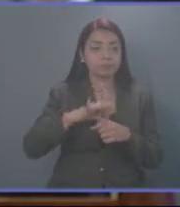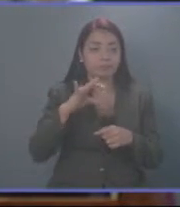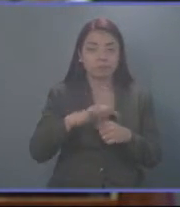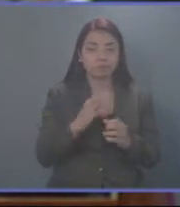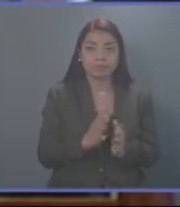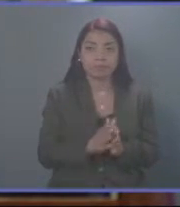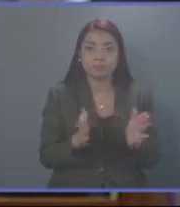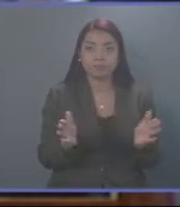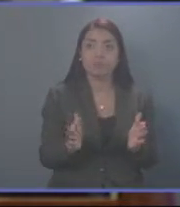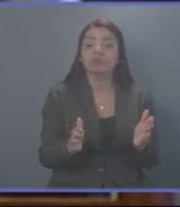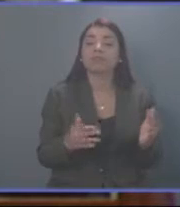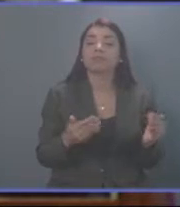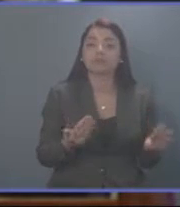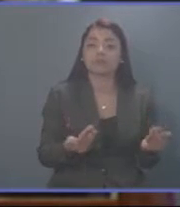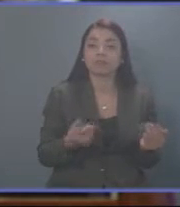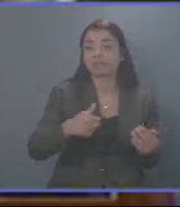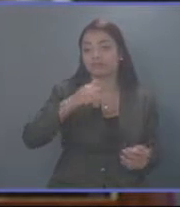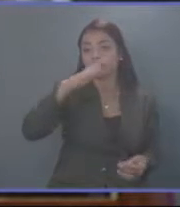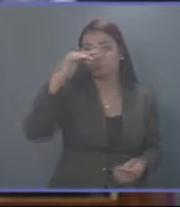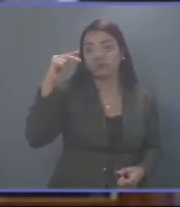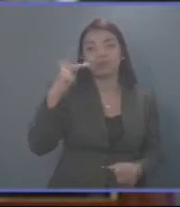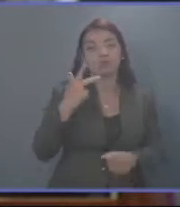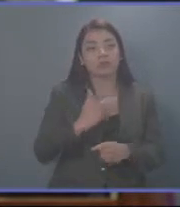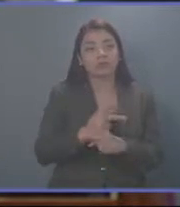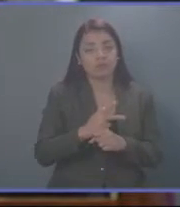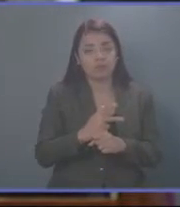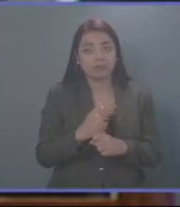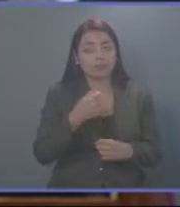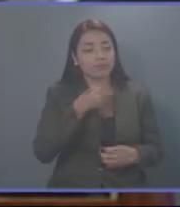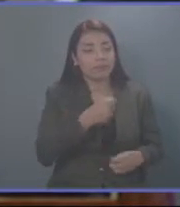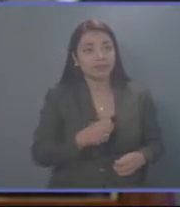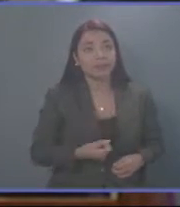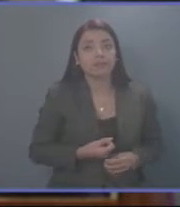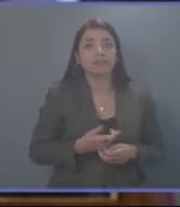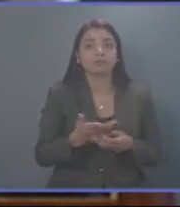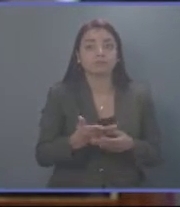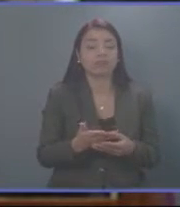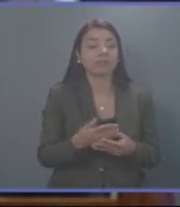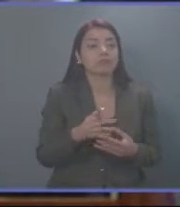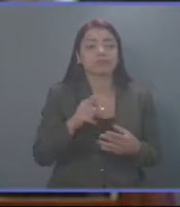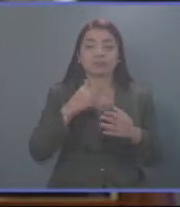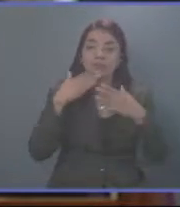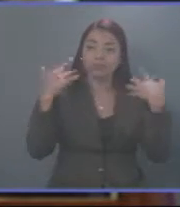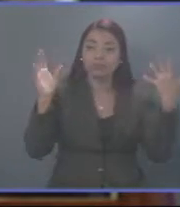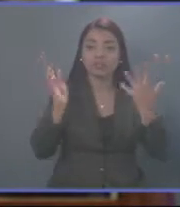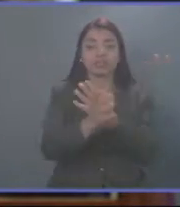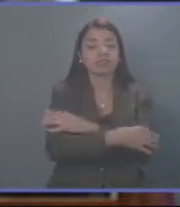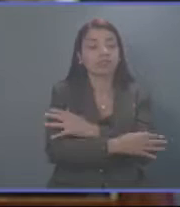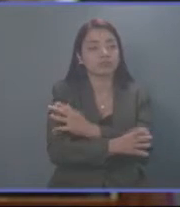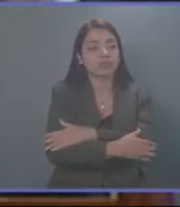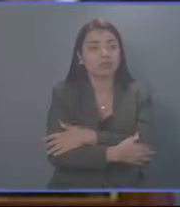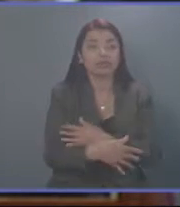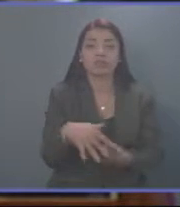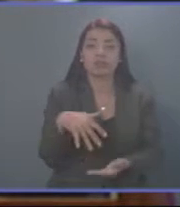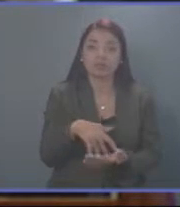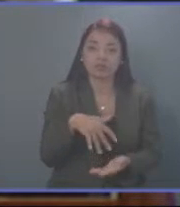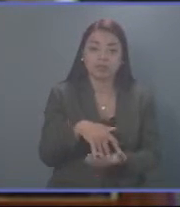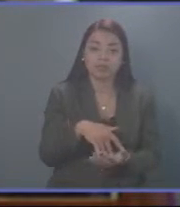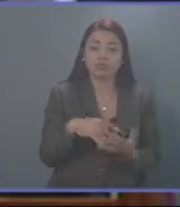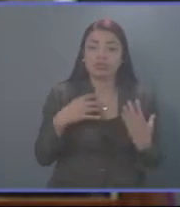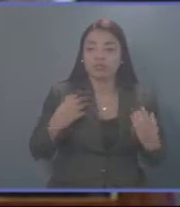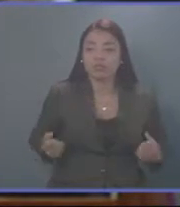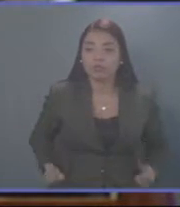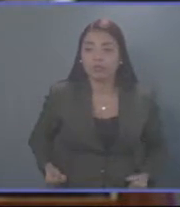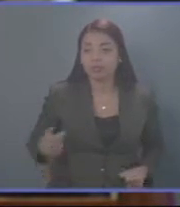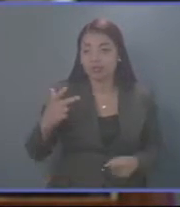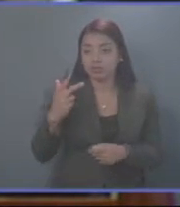generales en la República de Guatemala, expresa 1. Su felicitación al pueblo y gobierno de la República